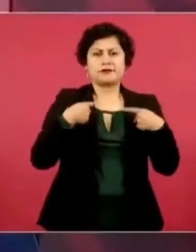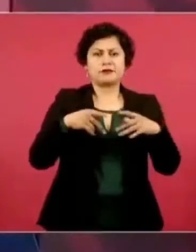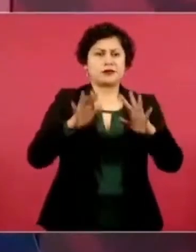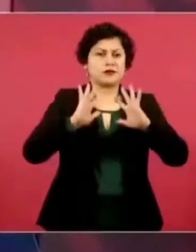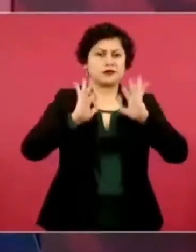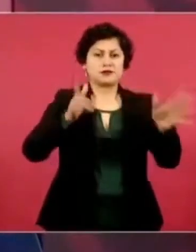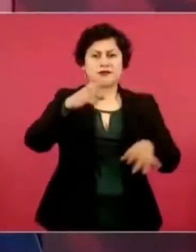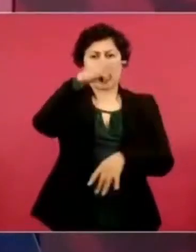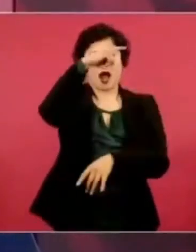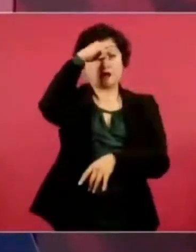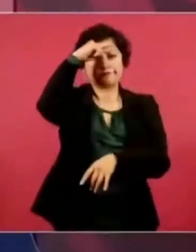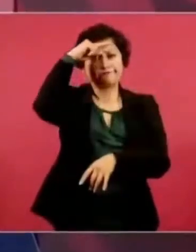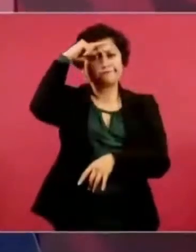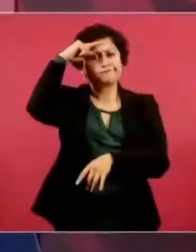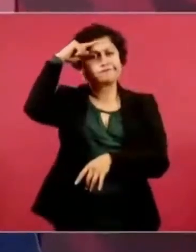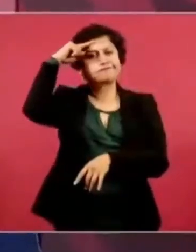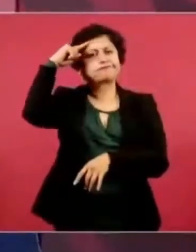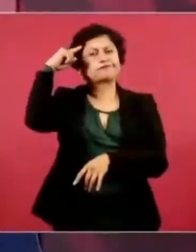a corruptos,